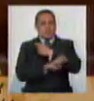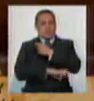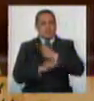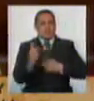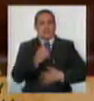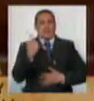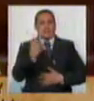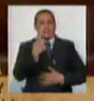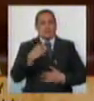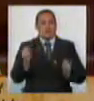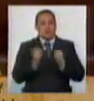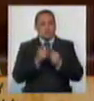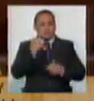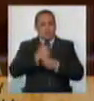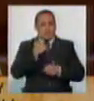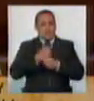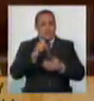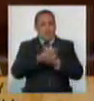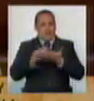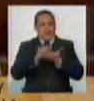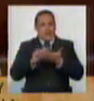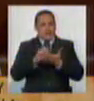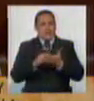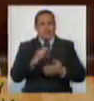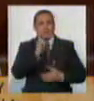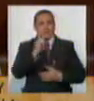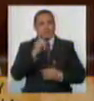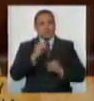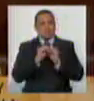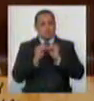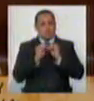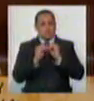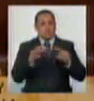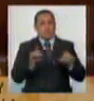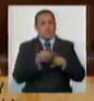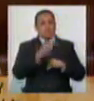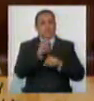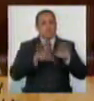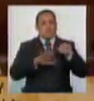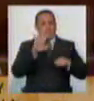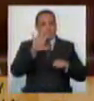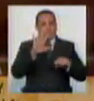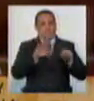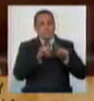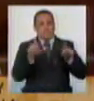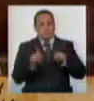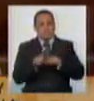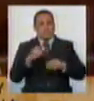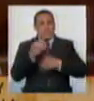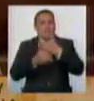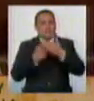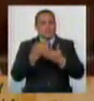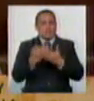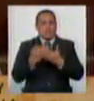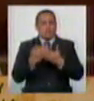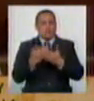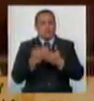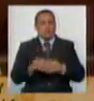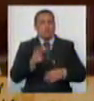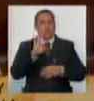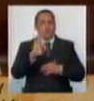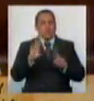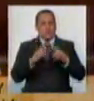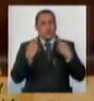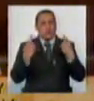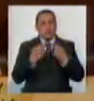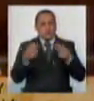región una agenda incansable. Entre el año 2011 y 2015 se han llevado a cabo 4